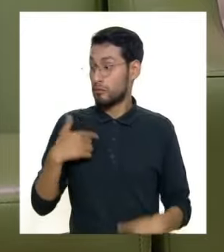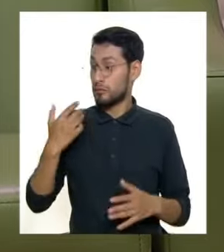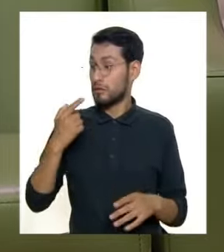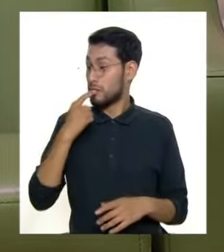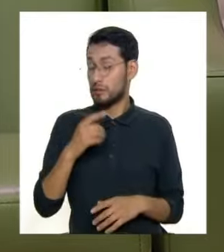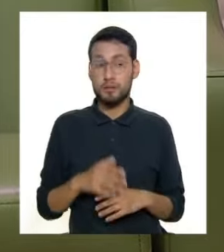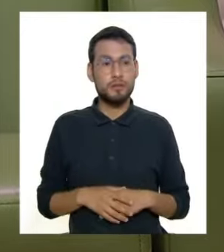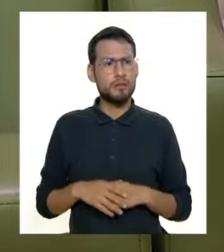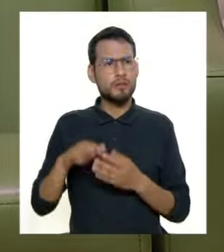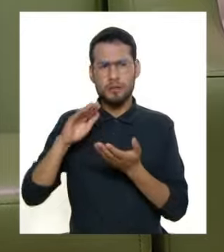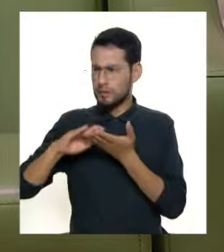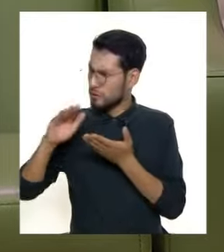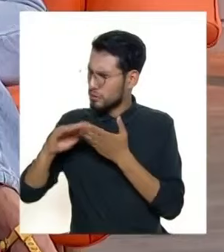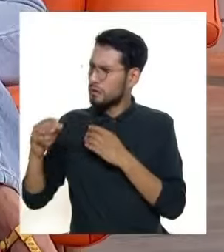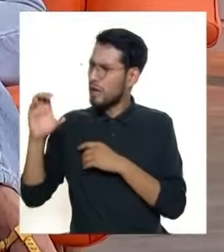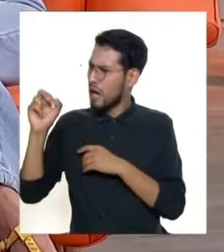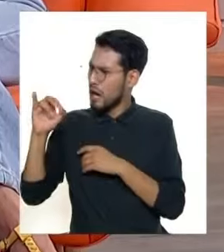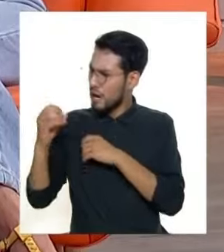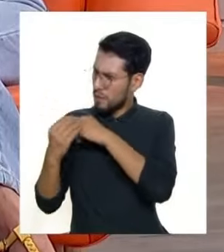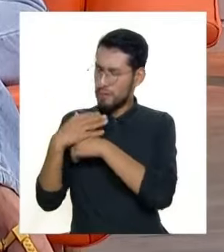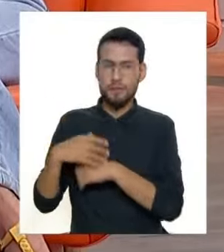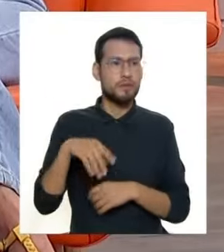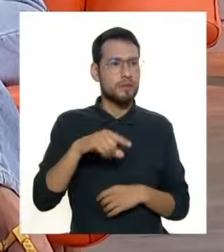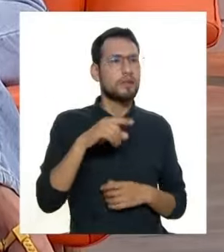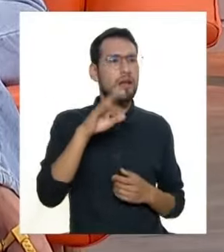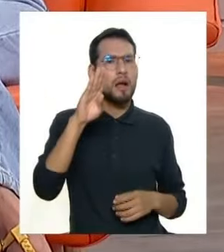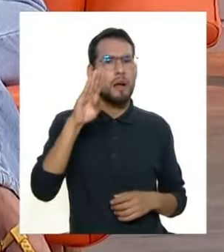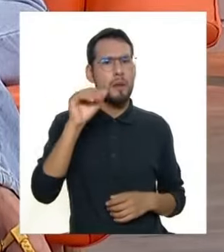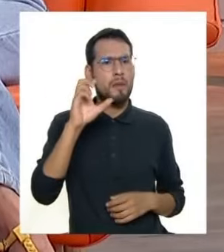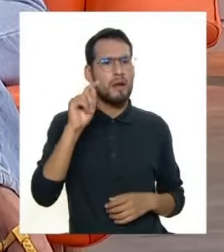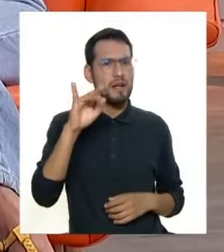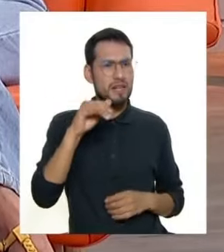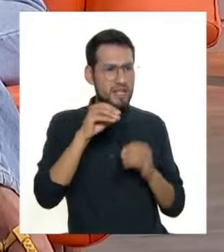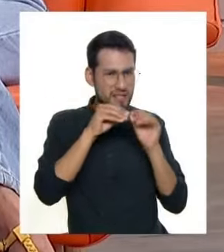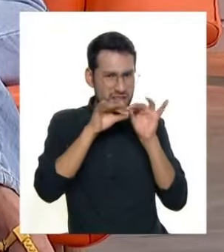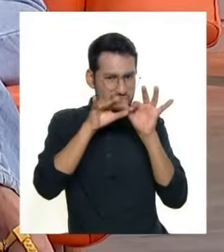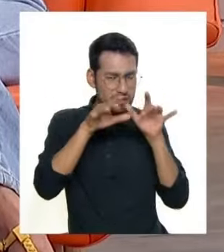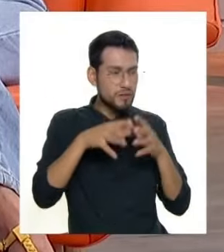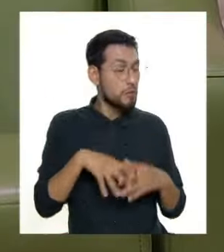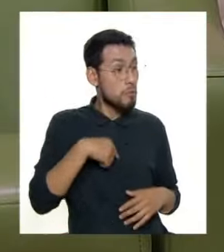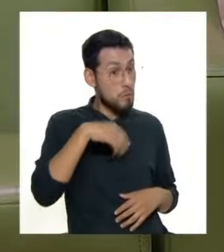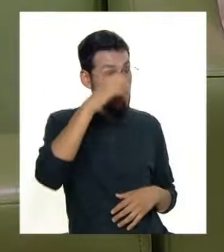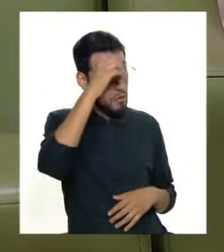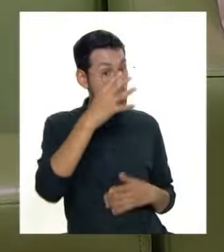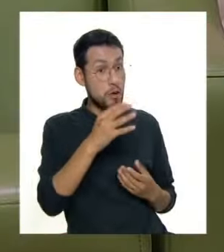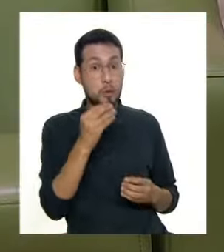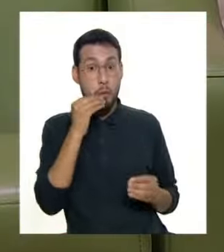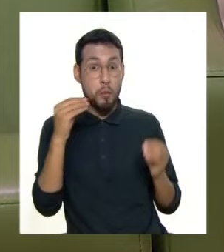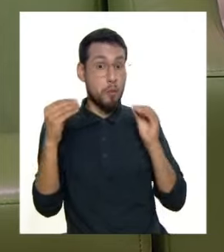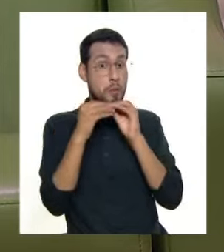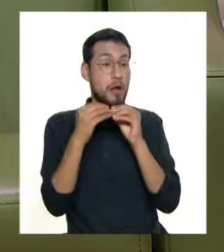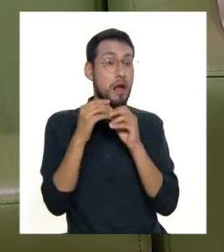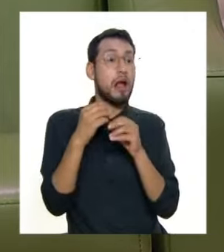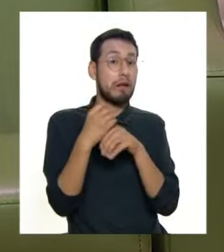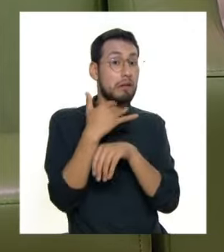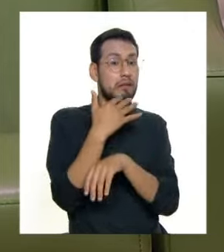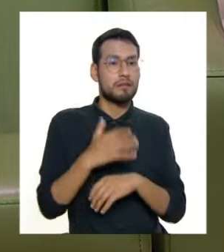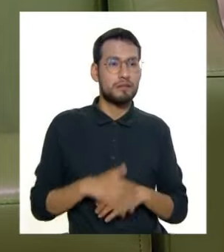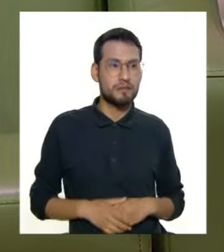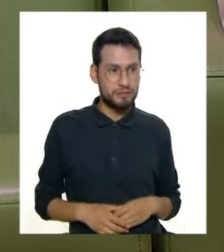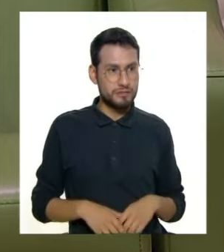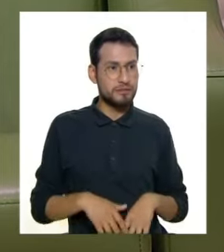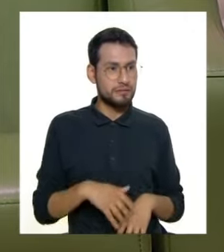caries. Perdón, ¿las caries se contagian? Hay una bacteria. Por supuesto. A través de los cocos mutans. No sabía que los besos te dan caries, oye. Sí, ahora tienes